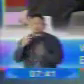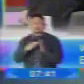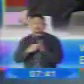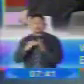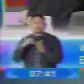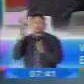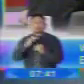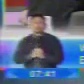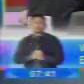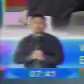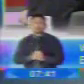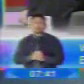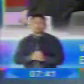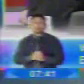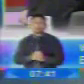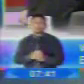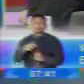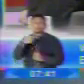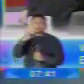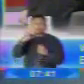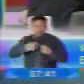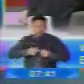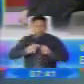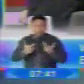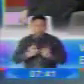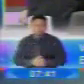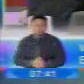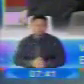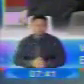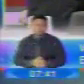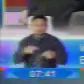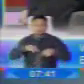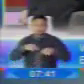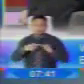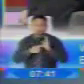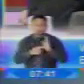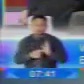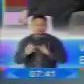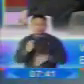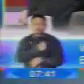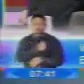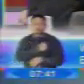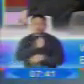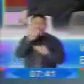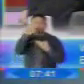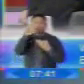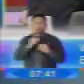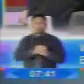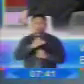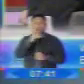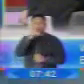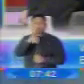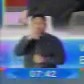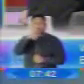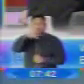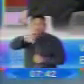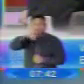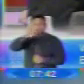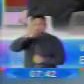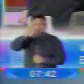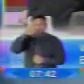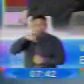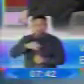serán lanzados próximamente. Esto, hay que decirlo, no pertenece al presupuesto general del Estado. Este dinero que se utiliza